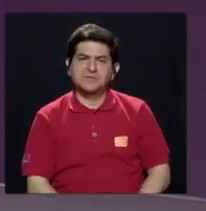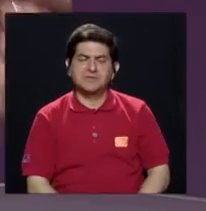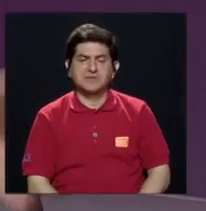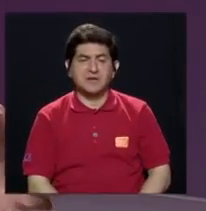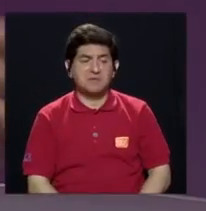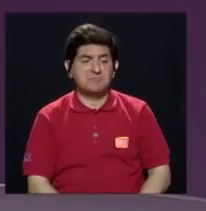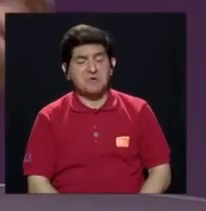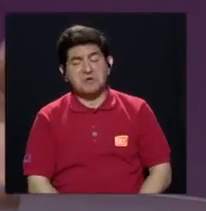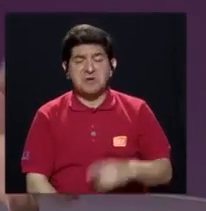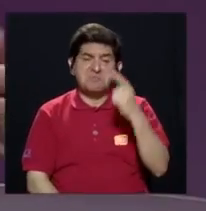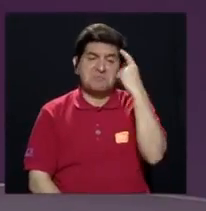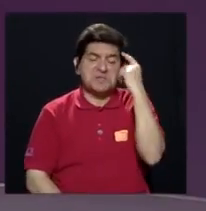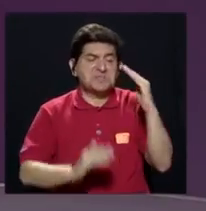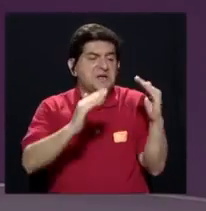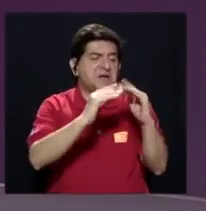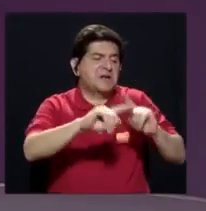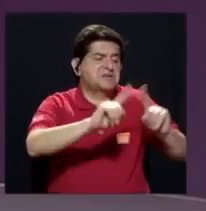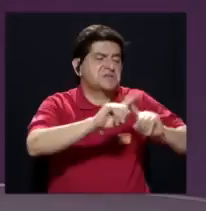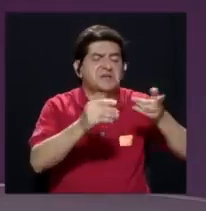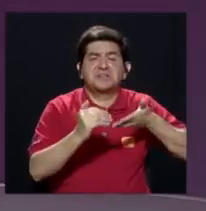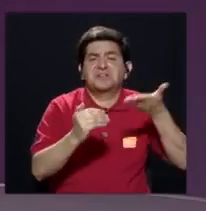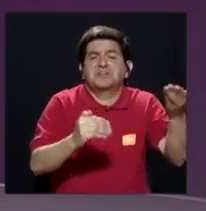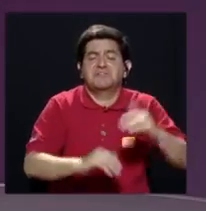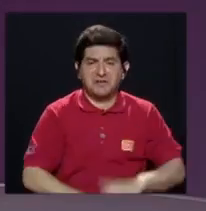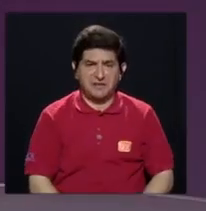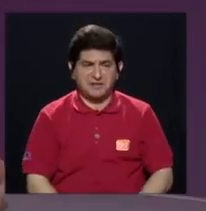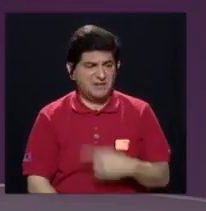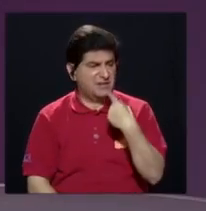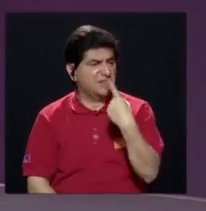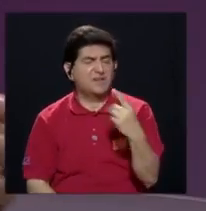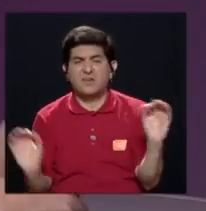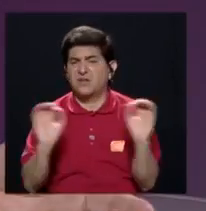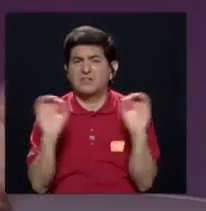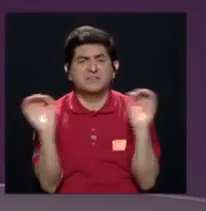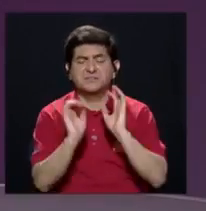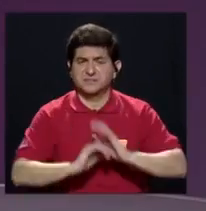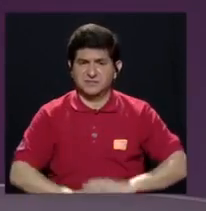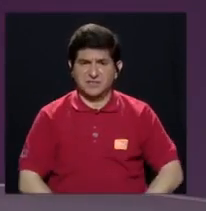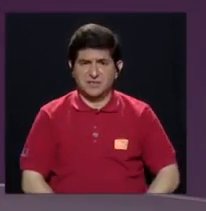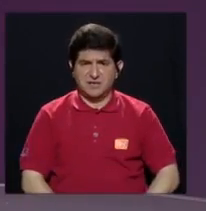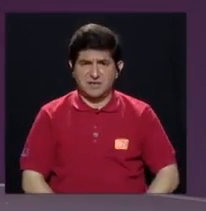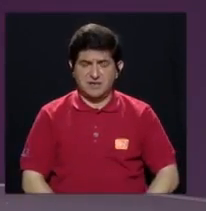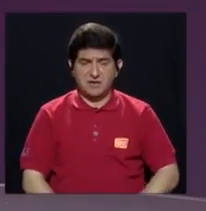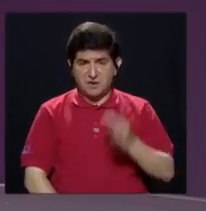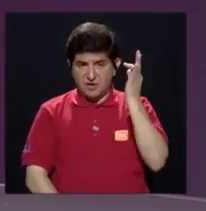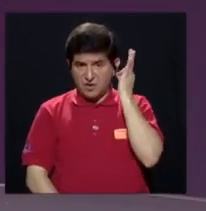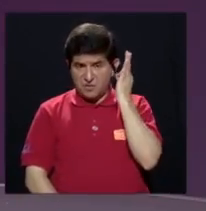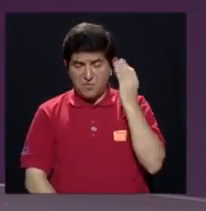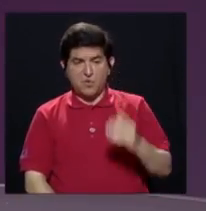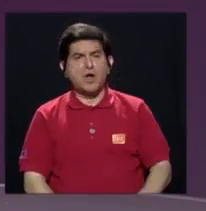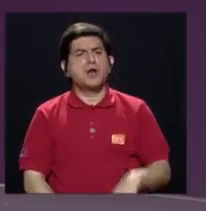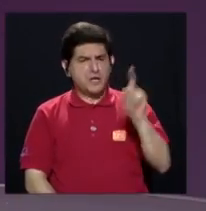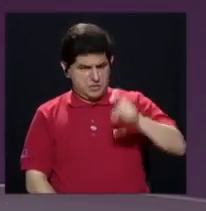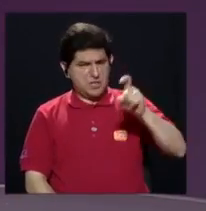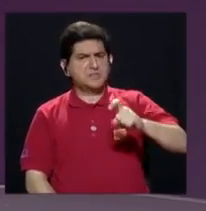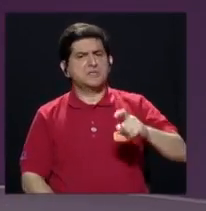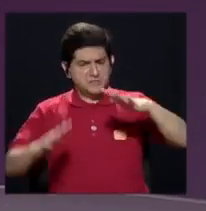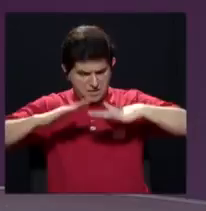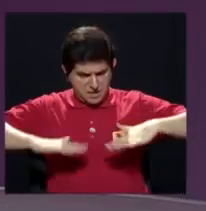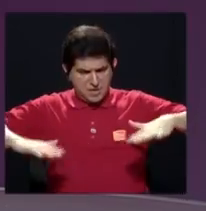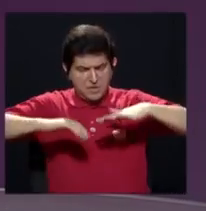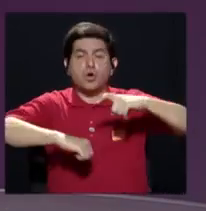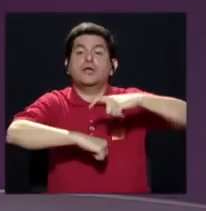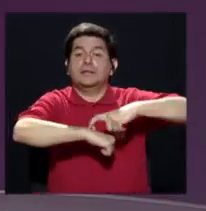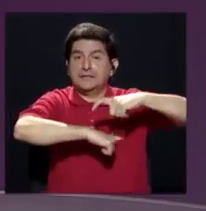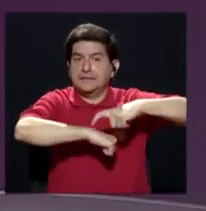pues estamos pensando en en muchas cosas verdad y no decimos pues nosotras eh somos mujer Tenemos que tener nuestro espacio nuestro